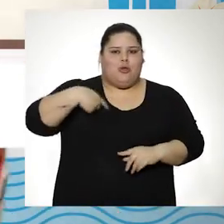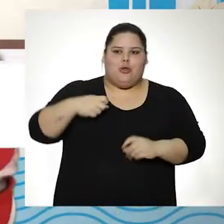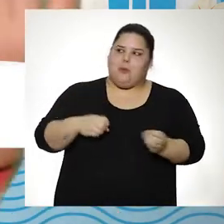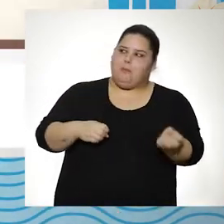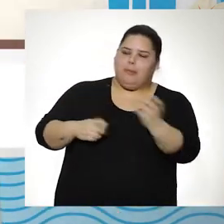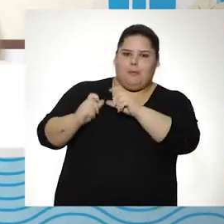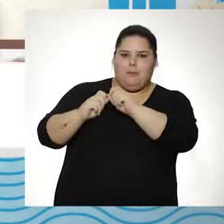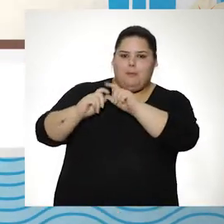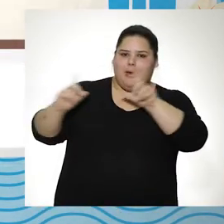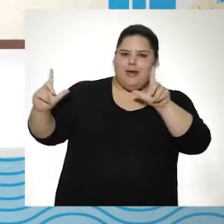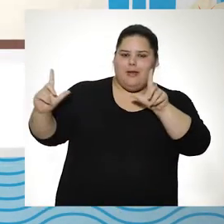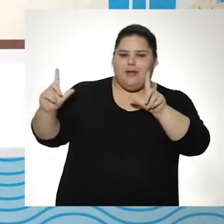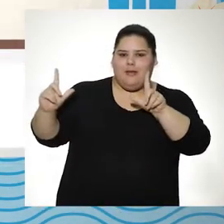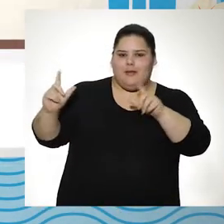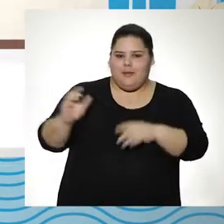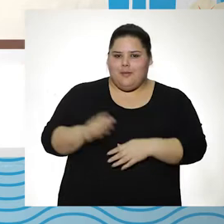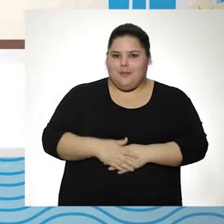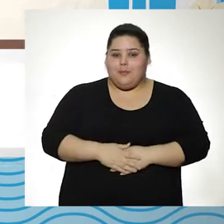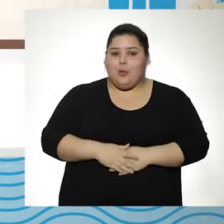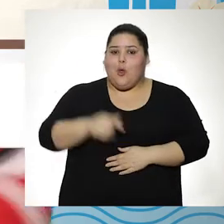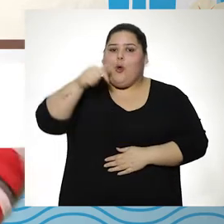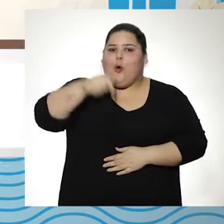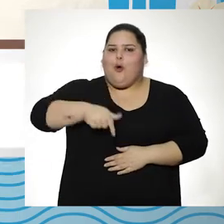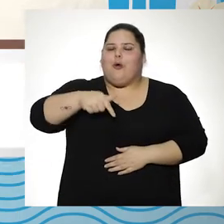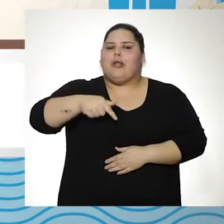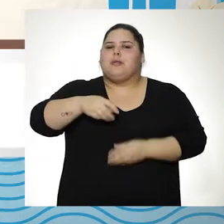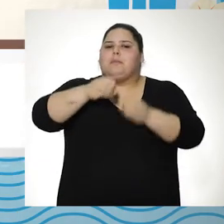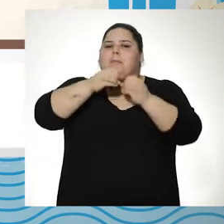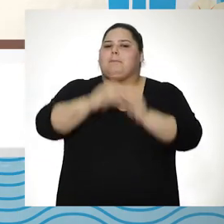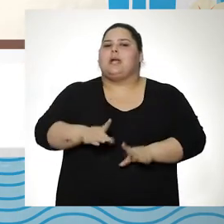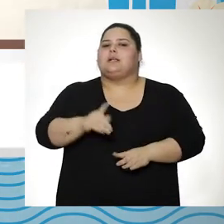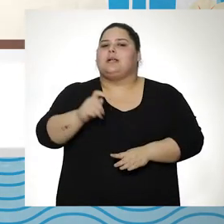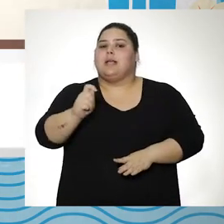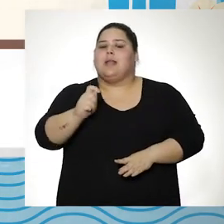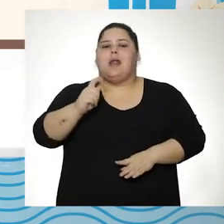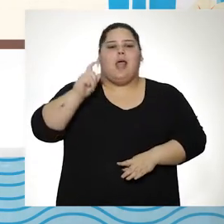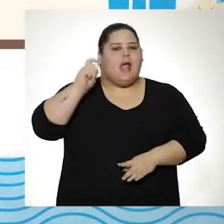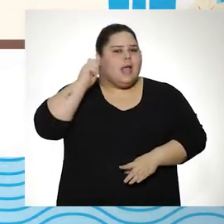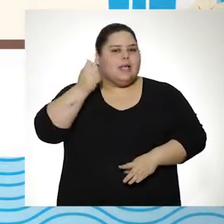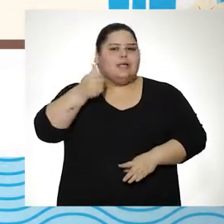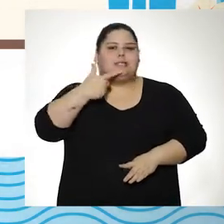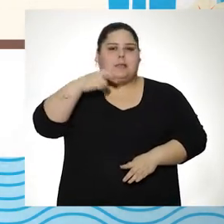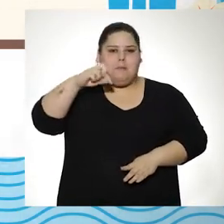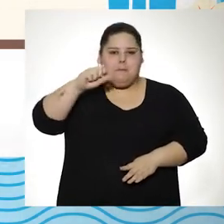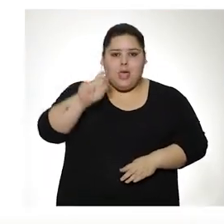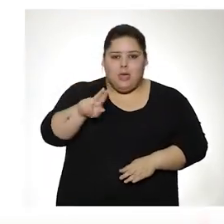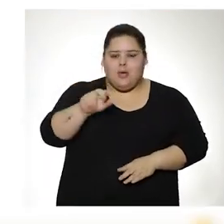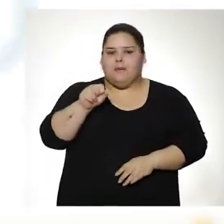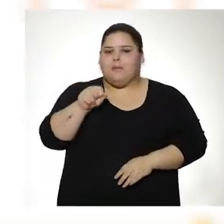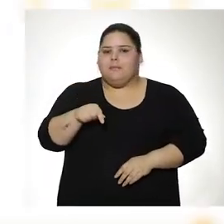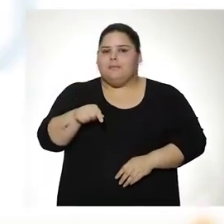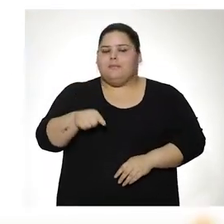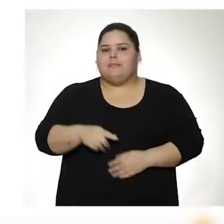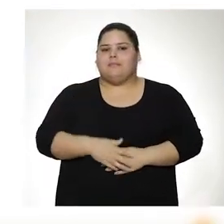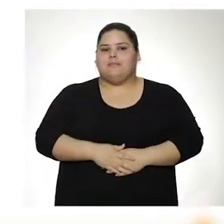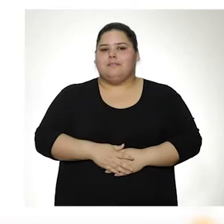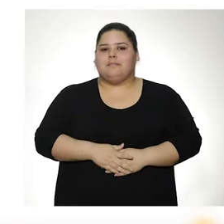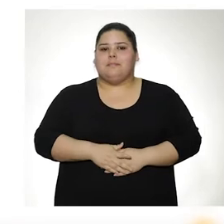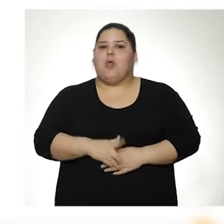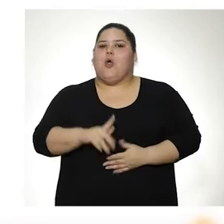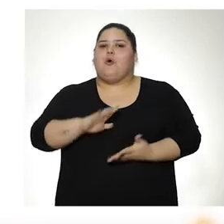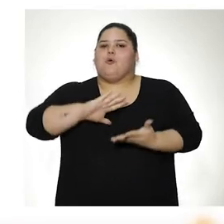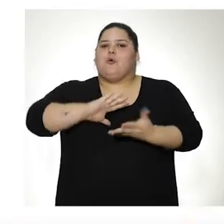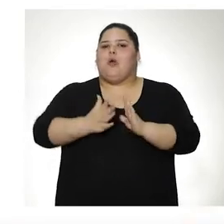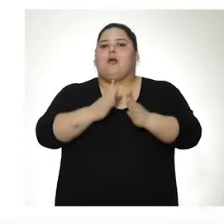a mostrar y lo compartimos con todos. Hoy inaugura este espacio Gaspar. Nuevo estilo de